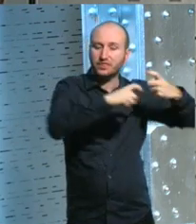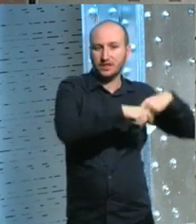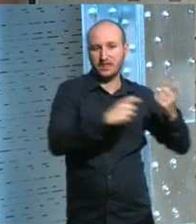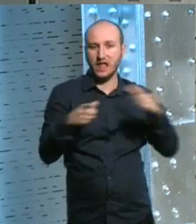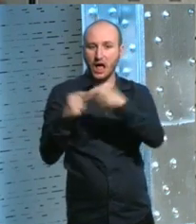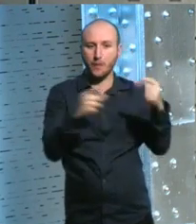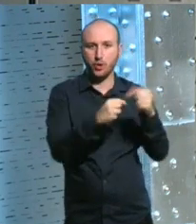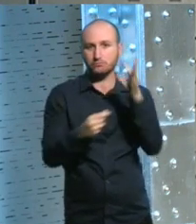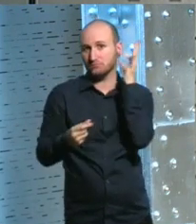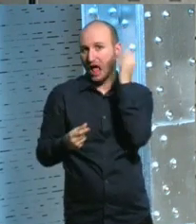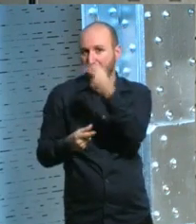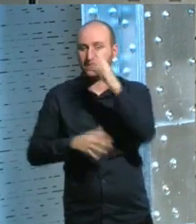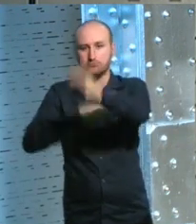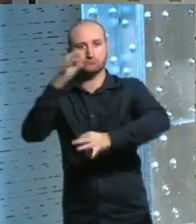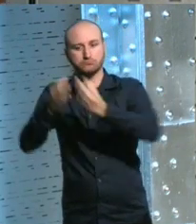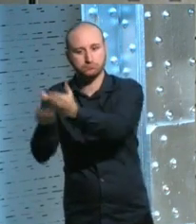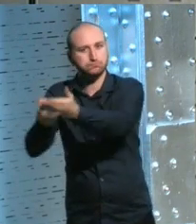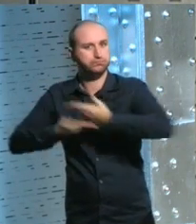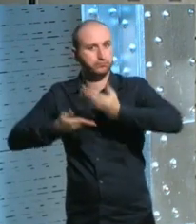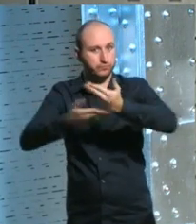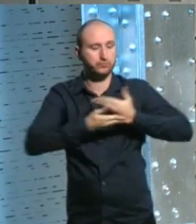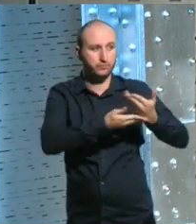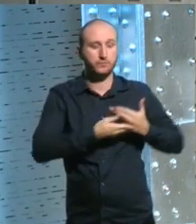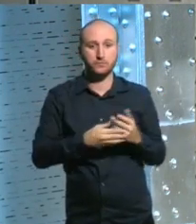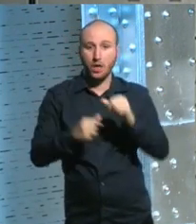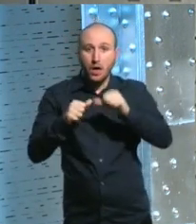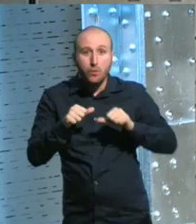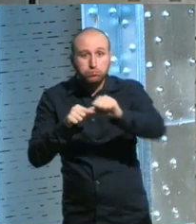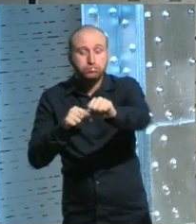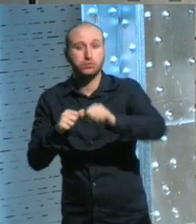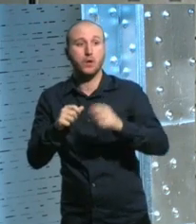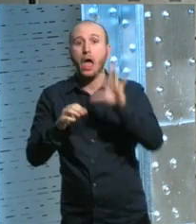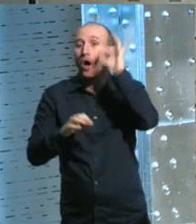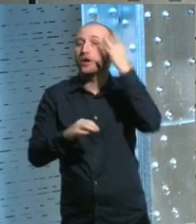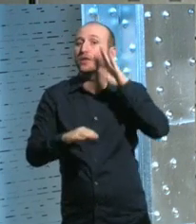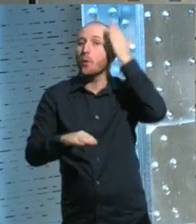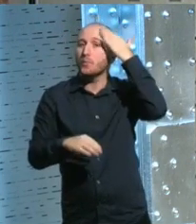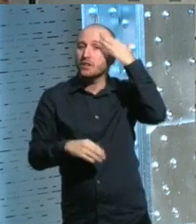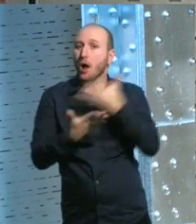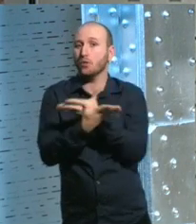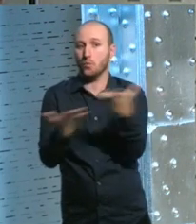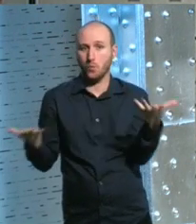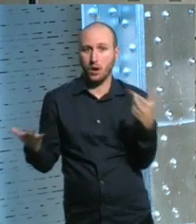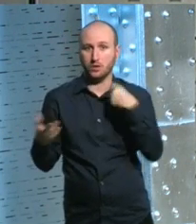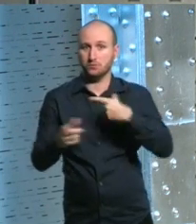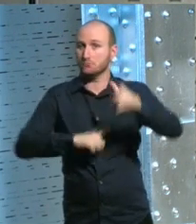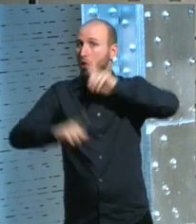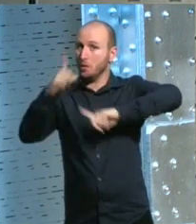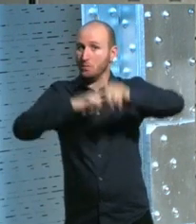Japón. Después de esto, entonces las personas, la idea fundamental es, yo preparaba cada